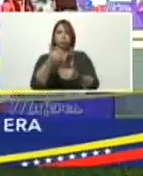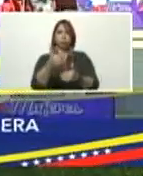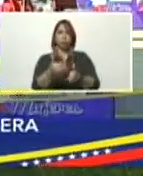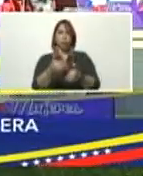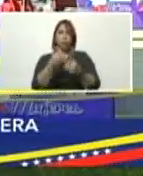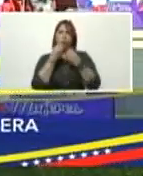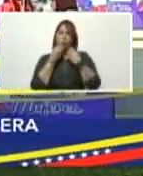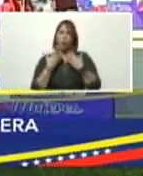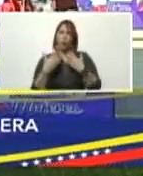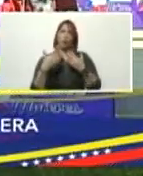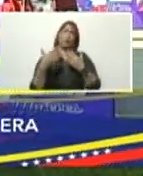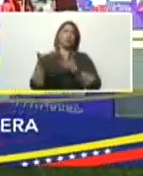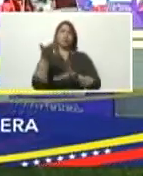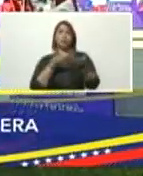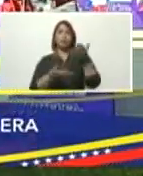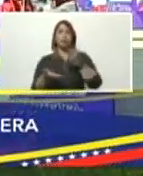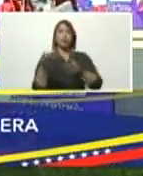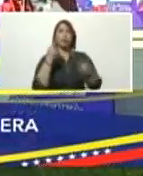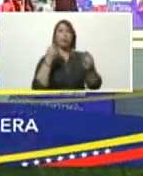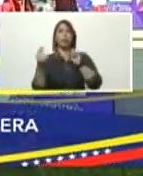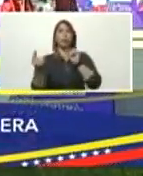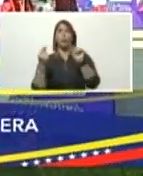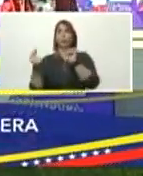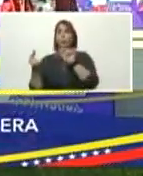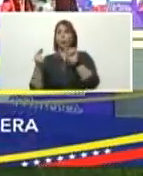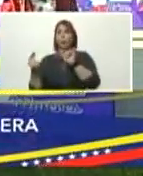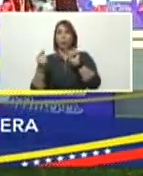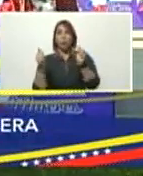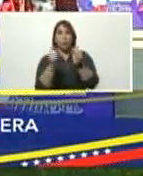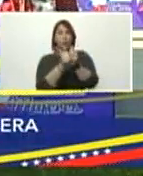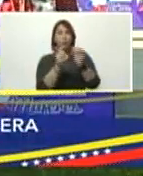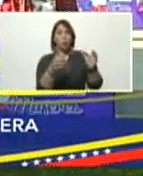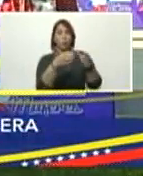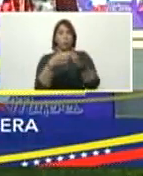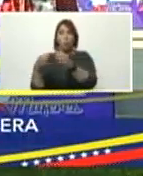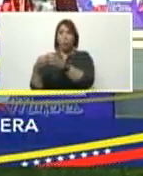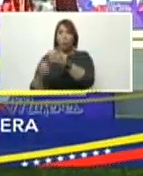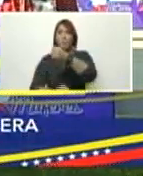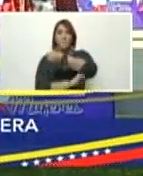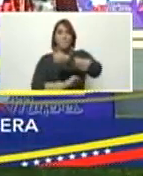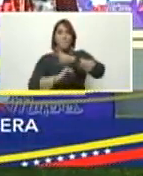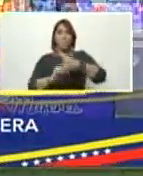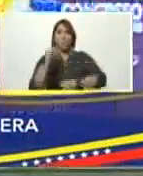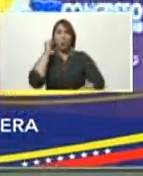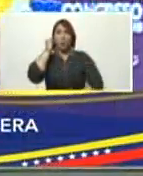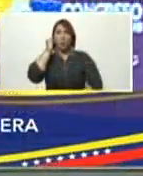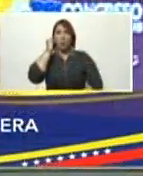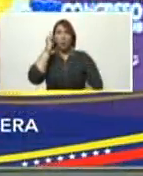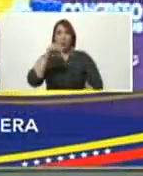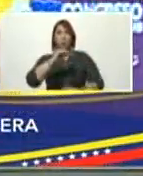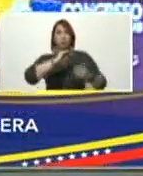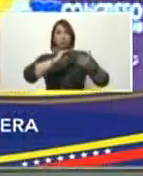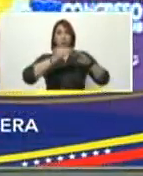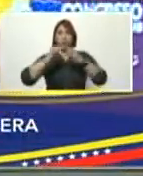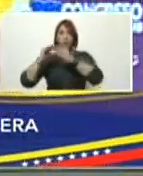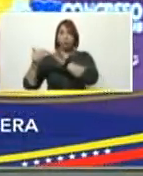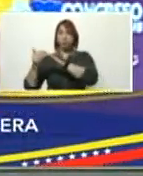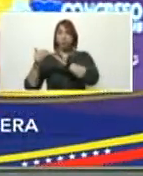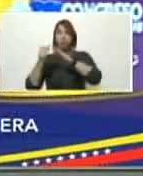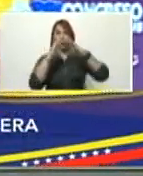virtuoso, interactivo, de diálogo con las organizaciones de base, con las mujeres, en la comunidad, en el